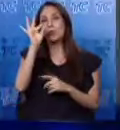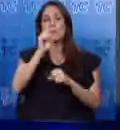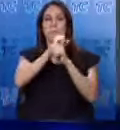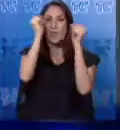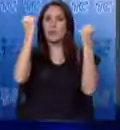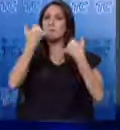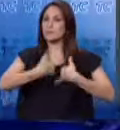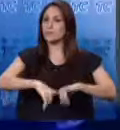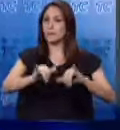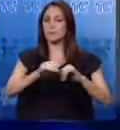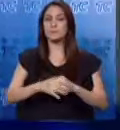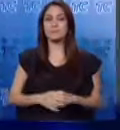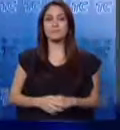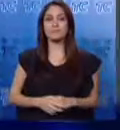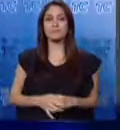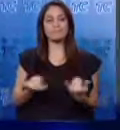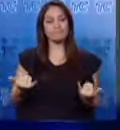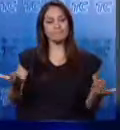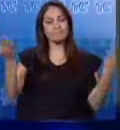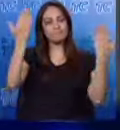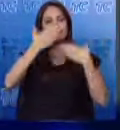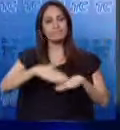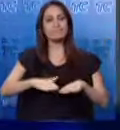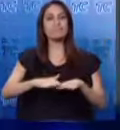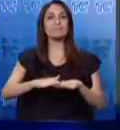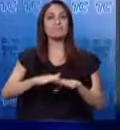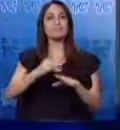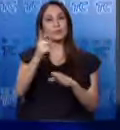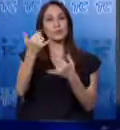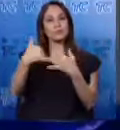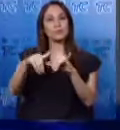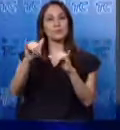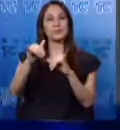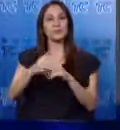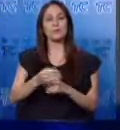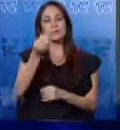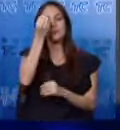mañana. Con todo esto, terminamos la transmisión, retornamos con ustedes a los estudios y muy buenas noches.